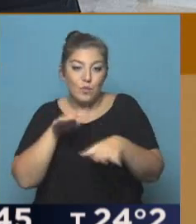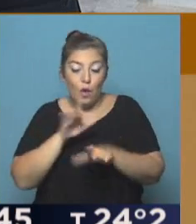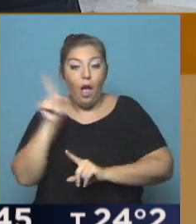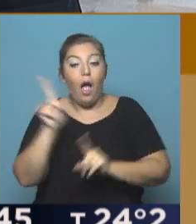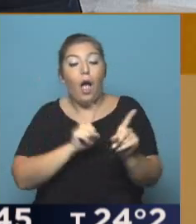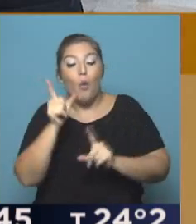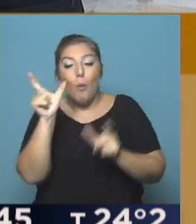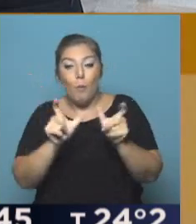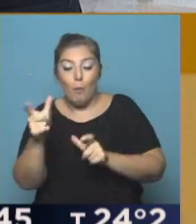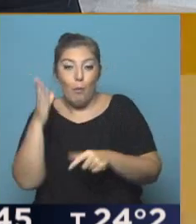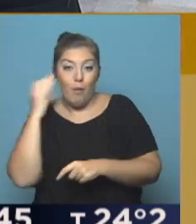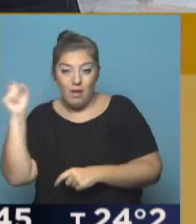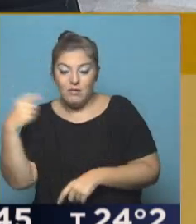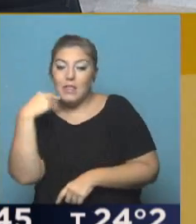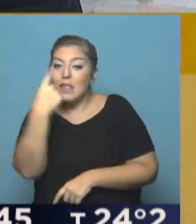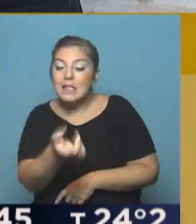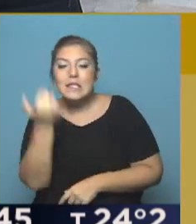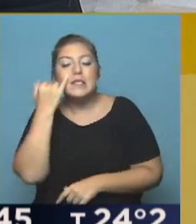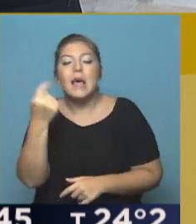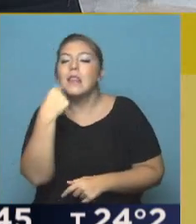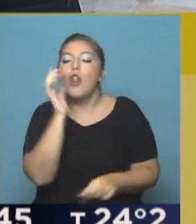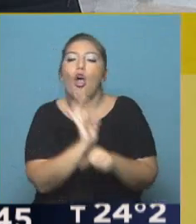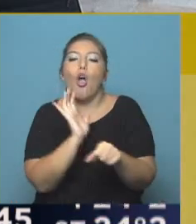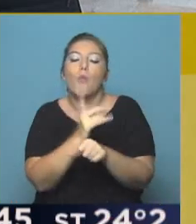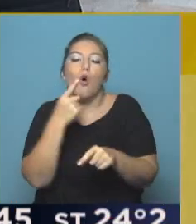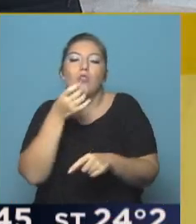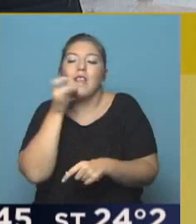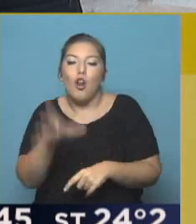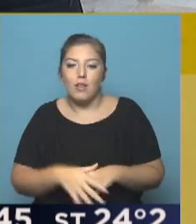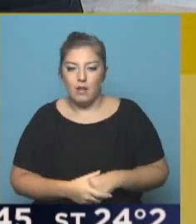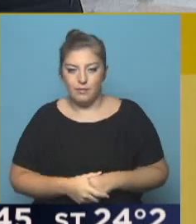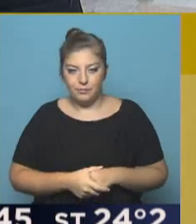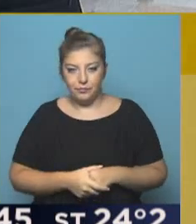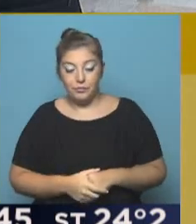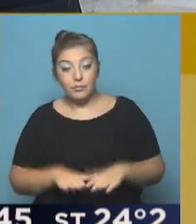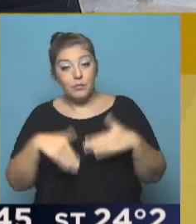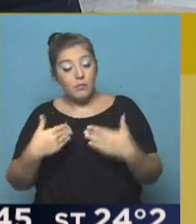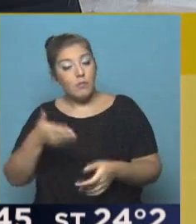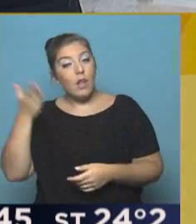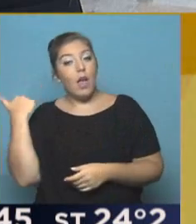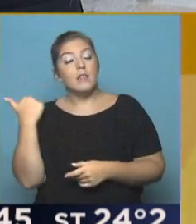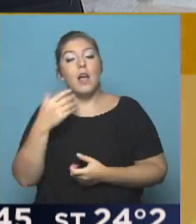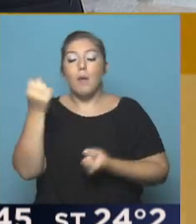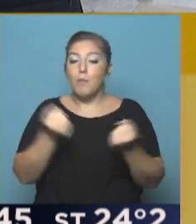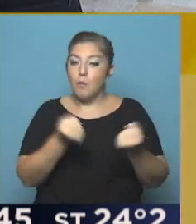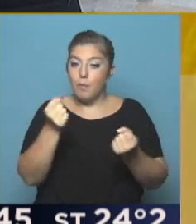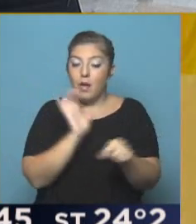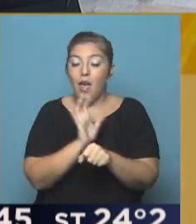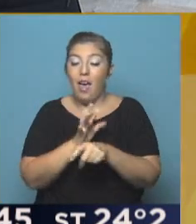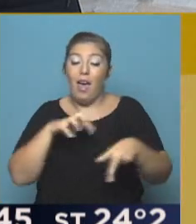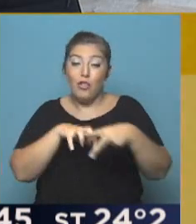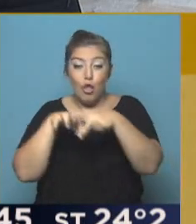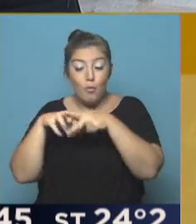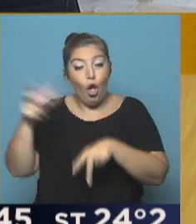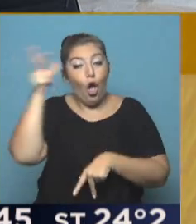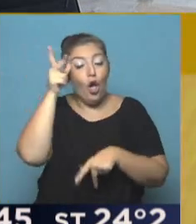voceros de Gran Bretaña ya han calificado como un acto terrorista. Así es, antes condujo un automóvil con el que atropelló al menos